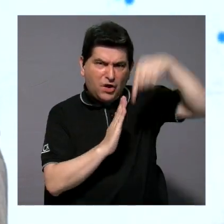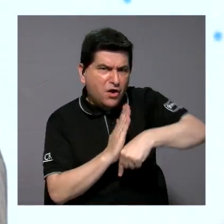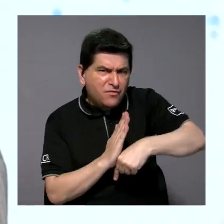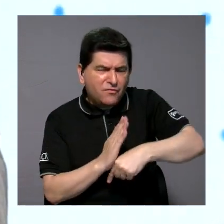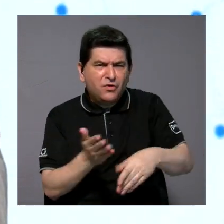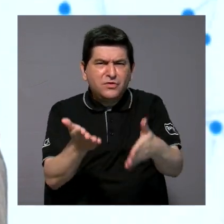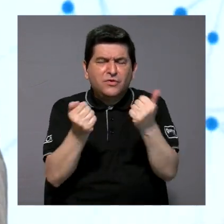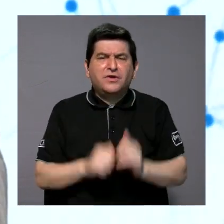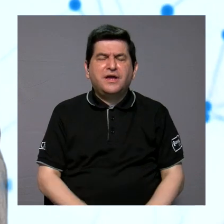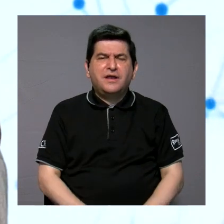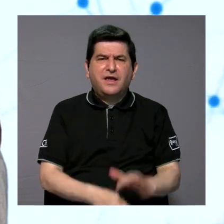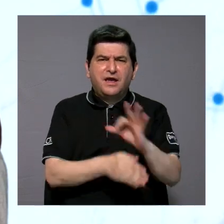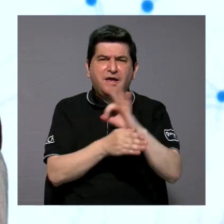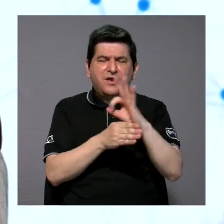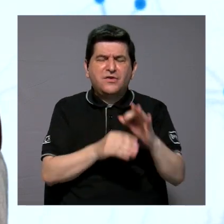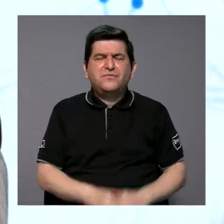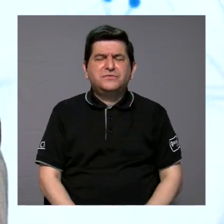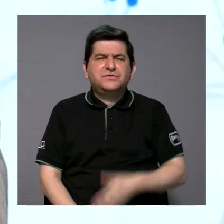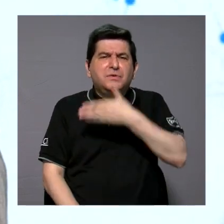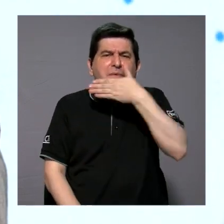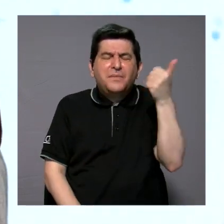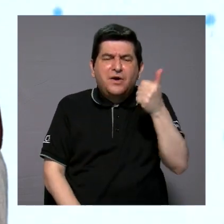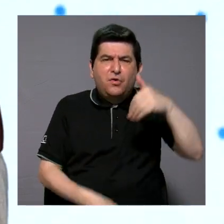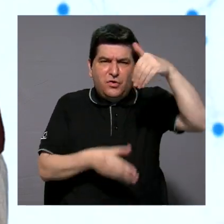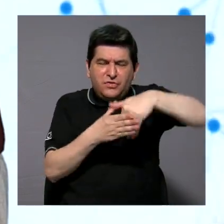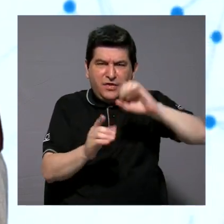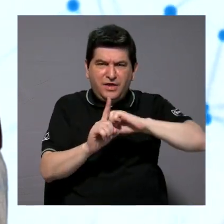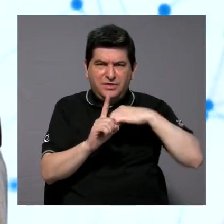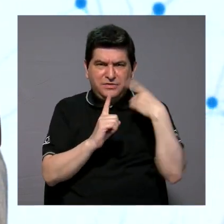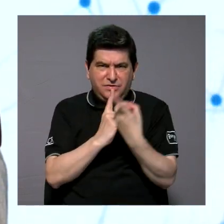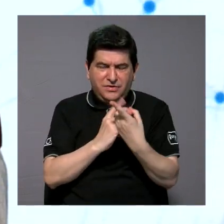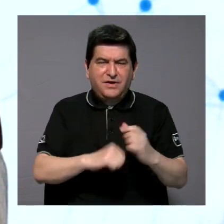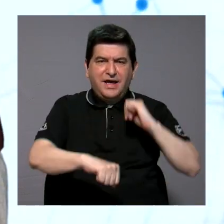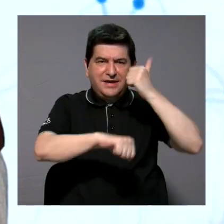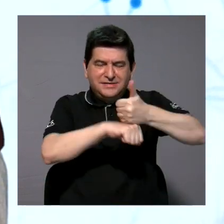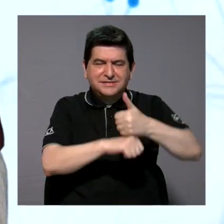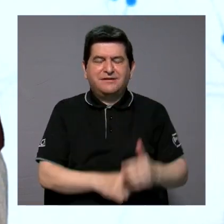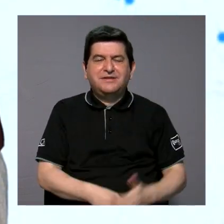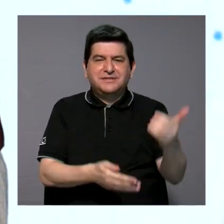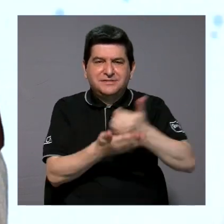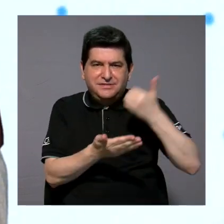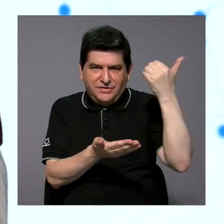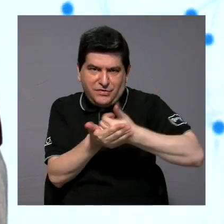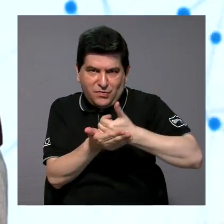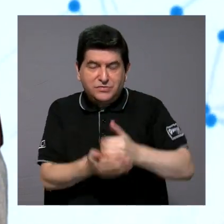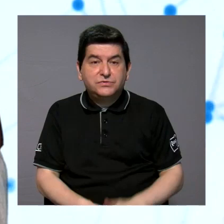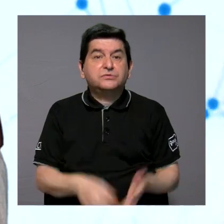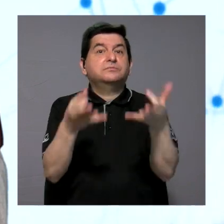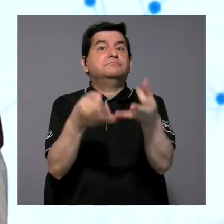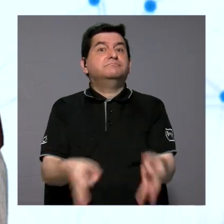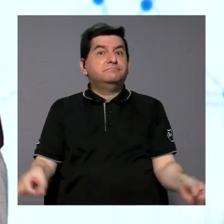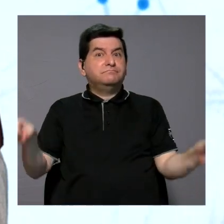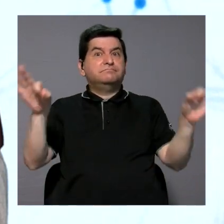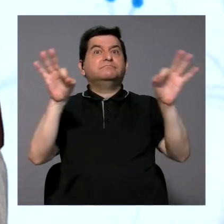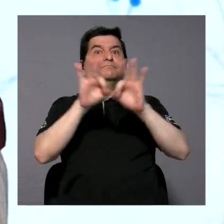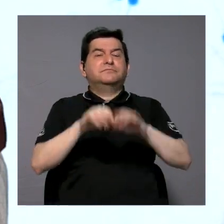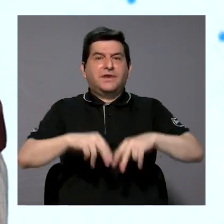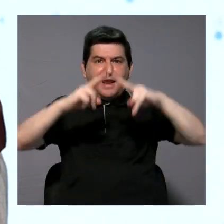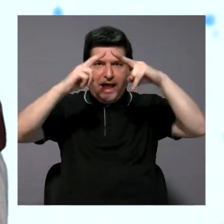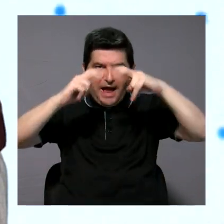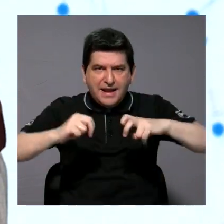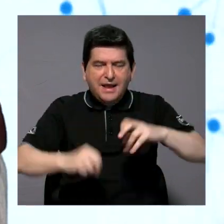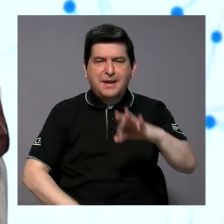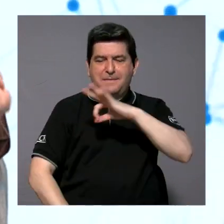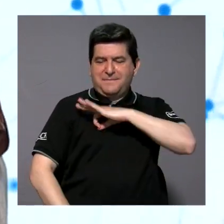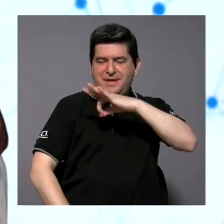fondo lo que buscamos es la eficiencia en la sociedad, en la asignación de los recursos. Y por eso es muy importante el